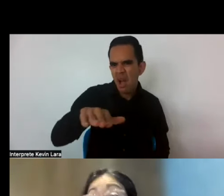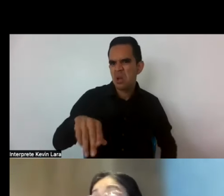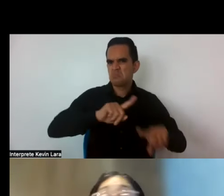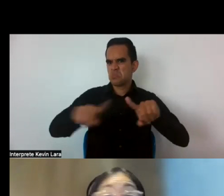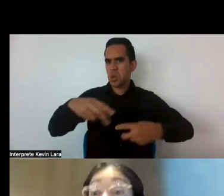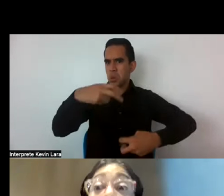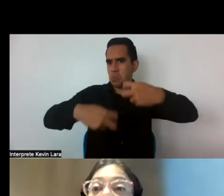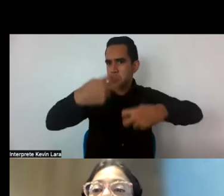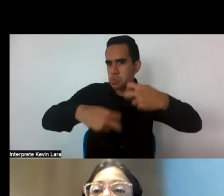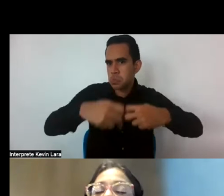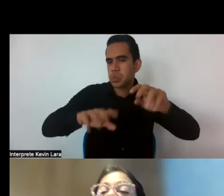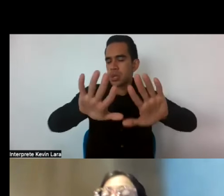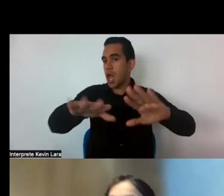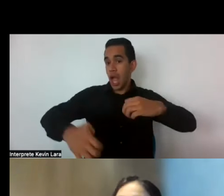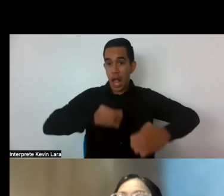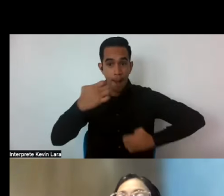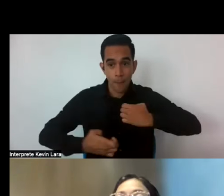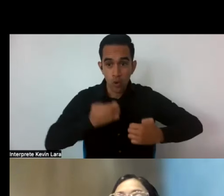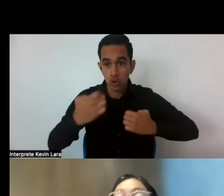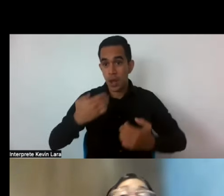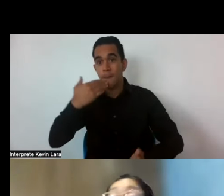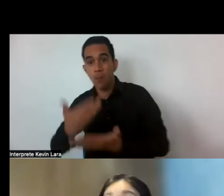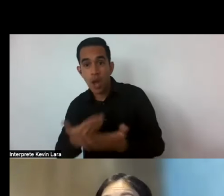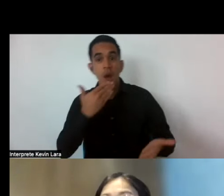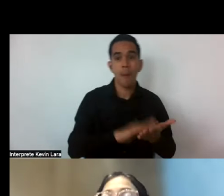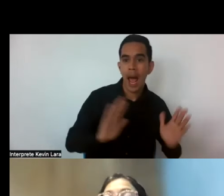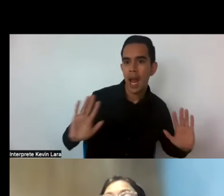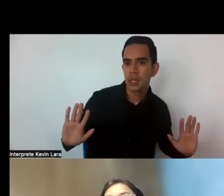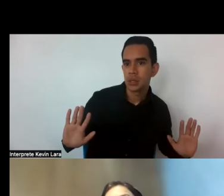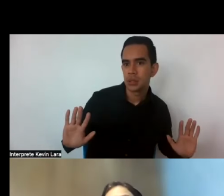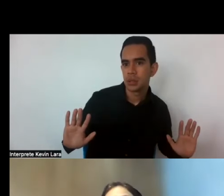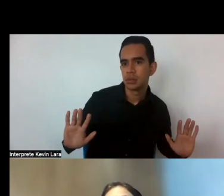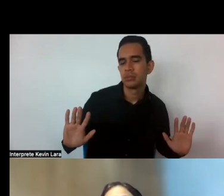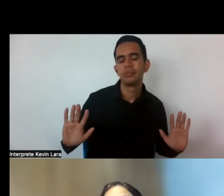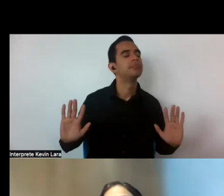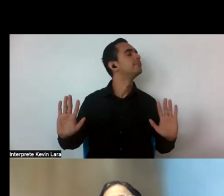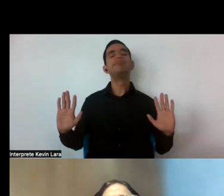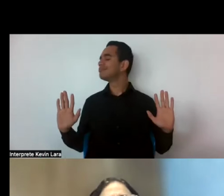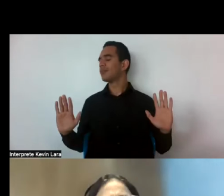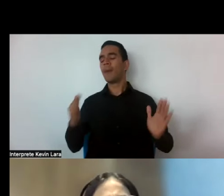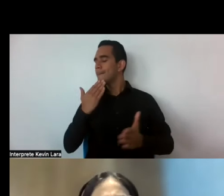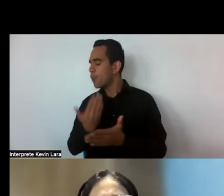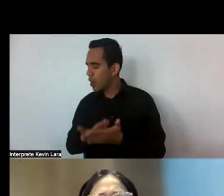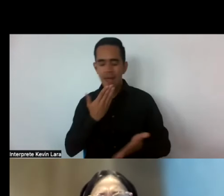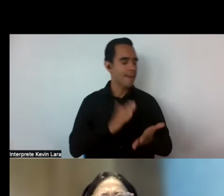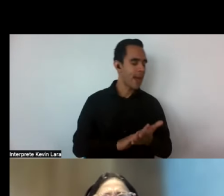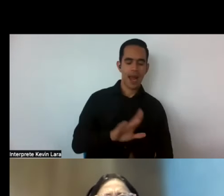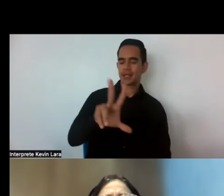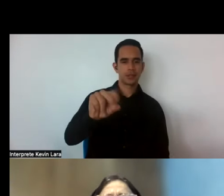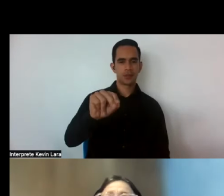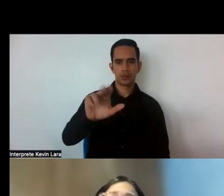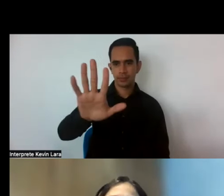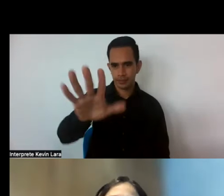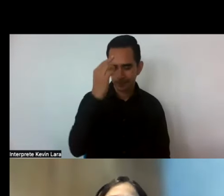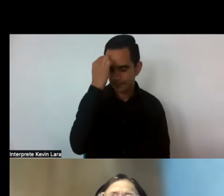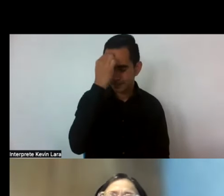las emociones sí son buenas o malas. Y yo regreso al punto, no, no son buenas y malas. Piensen en este